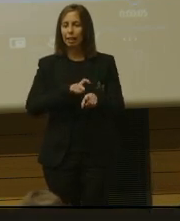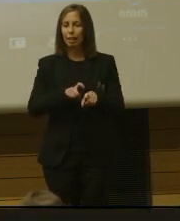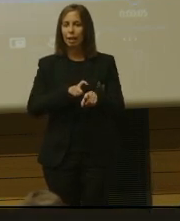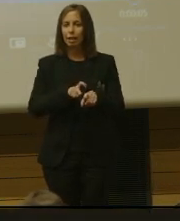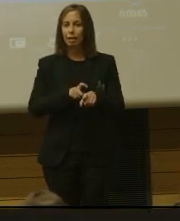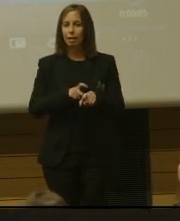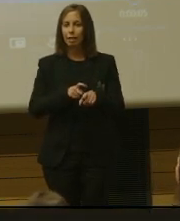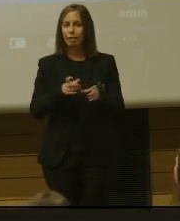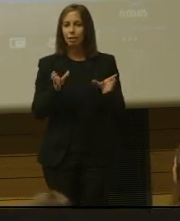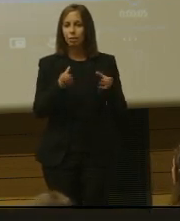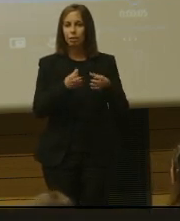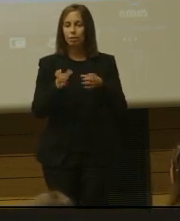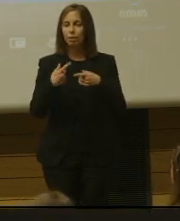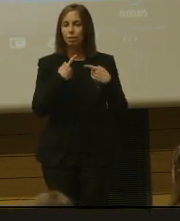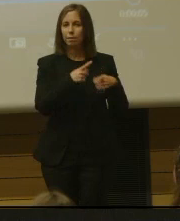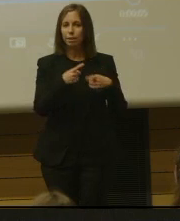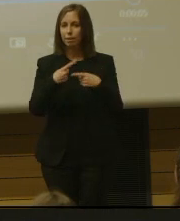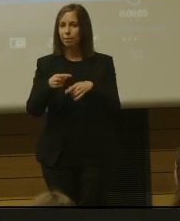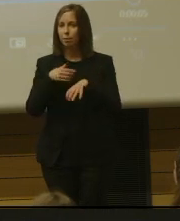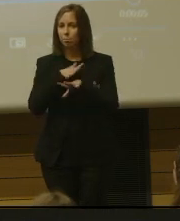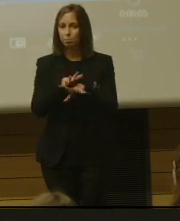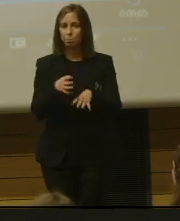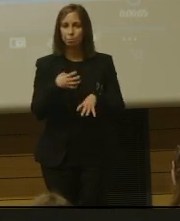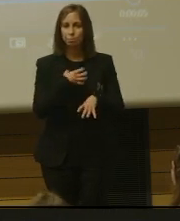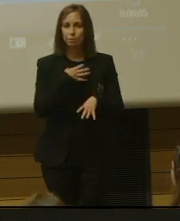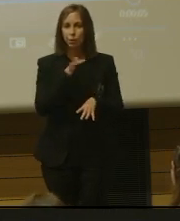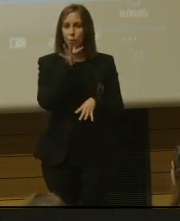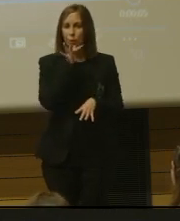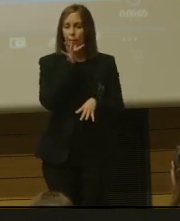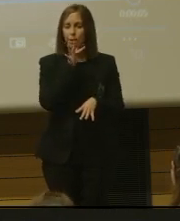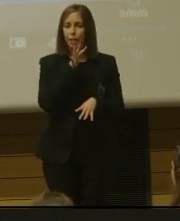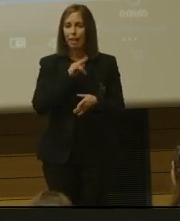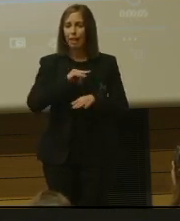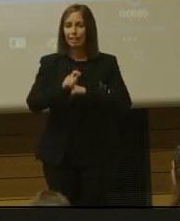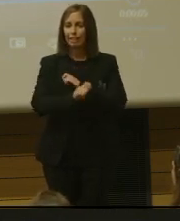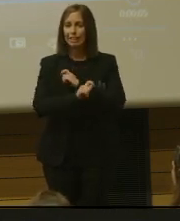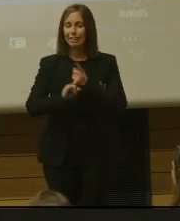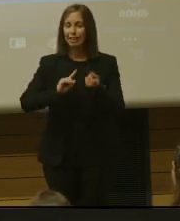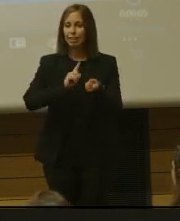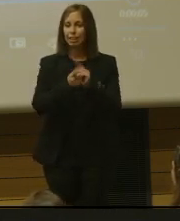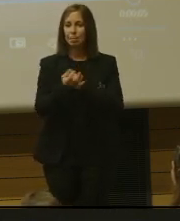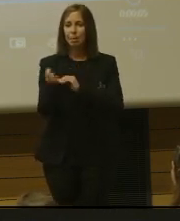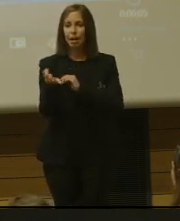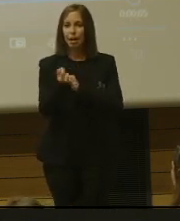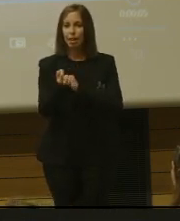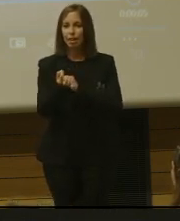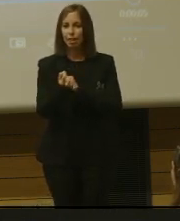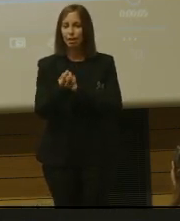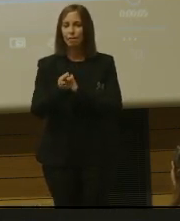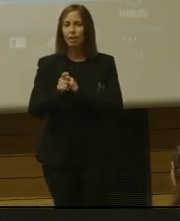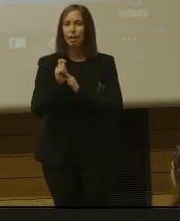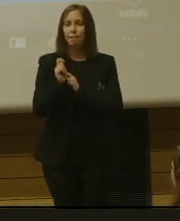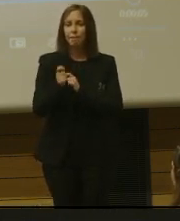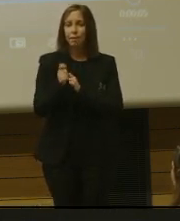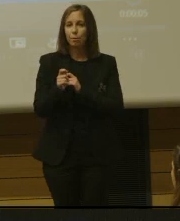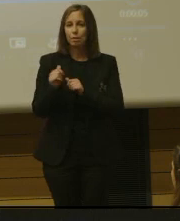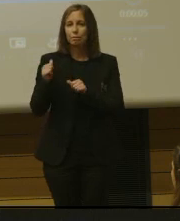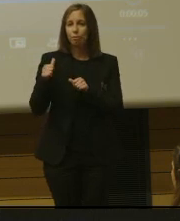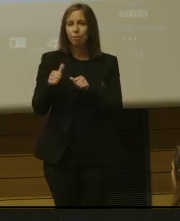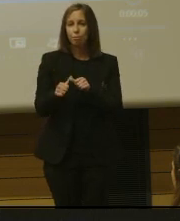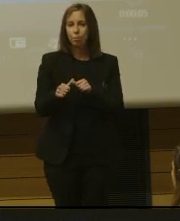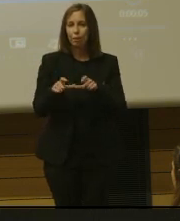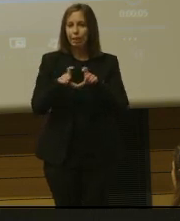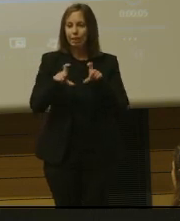de los diferentes colectivos a los que nos llegamos, la necesidad de cambio de estrategias de lo que es habitual y lo que venimos haciendo desde